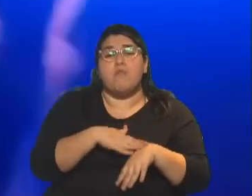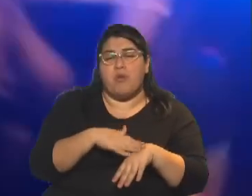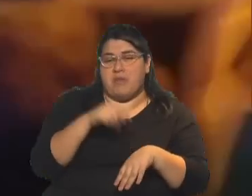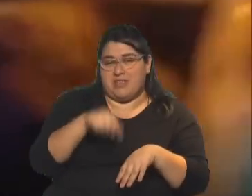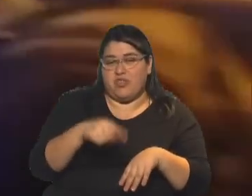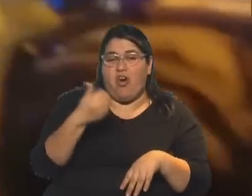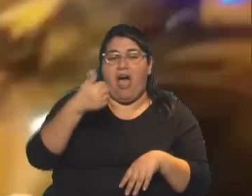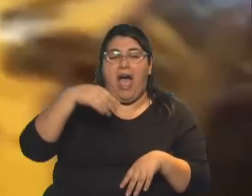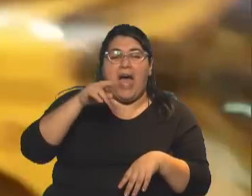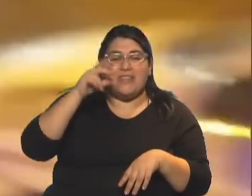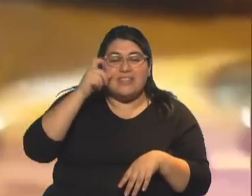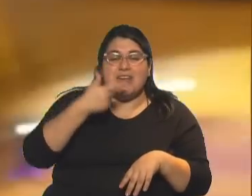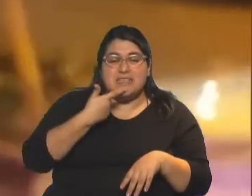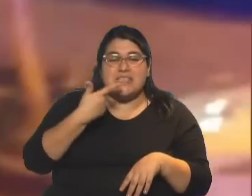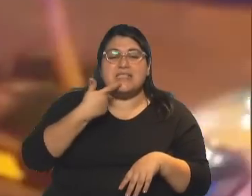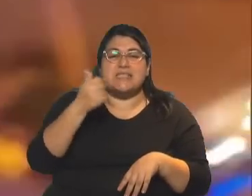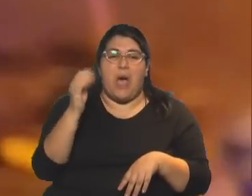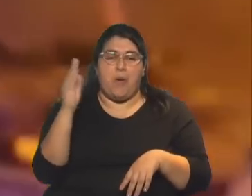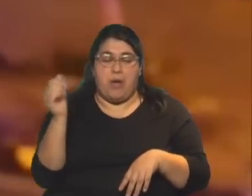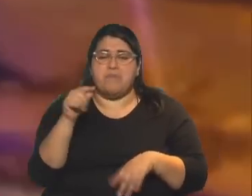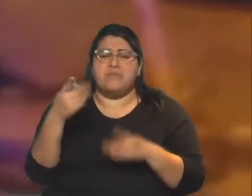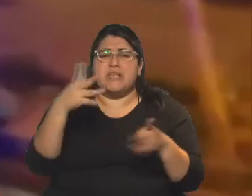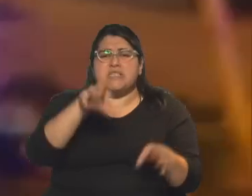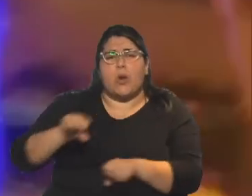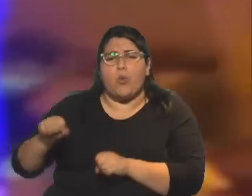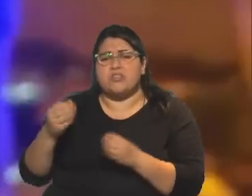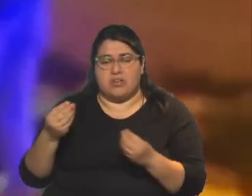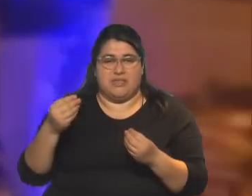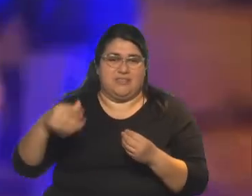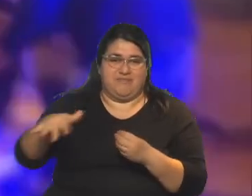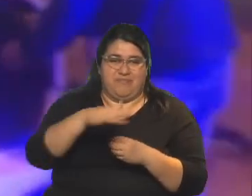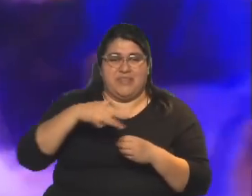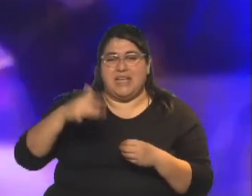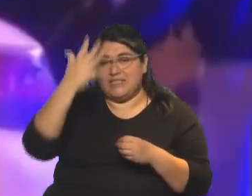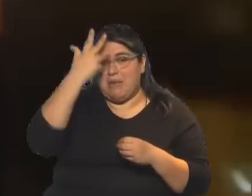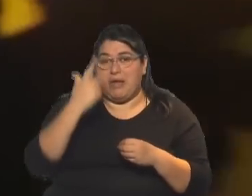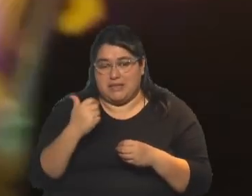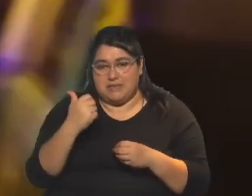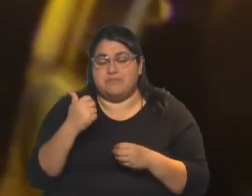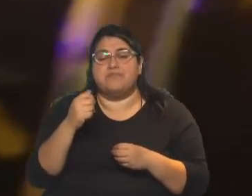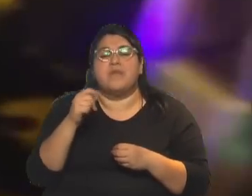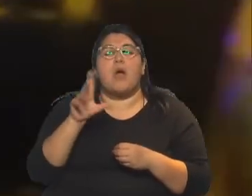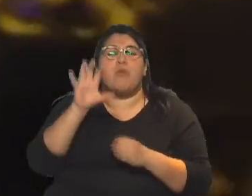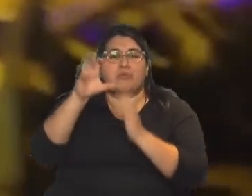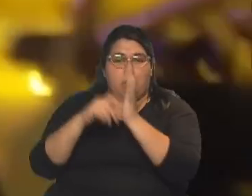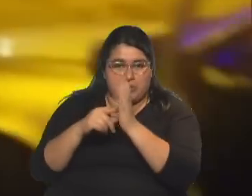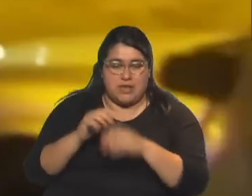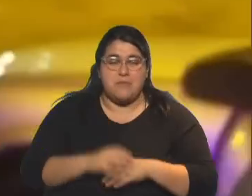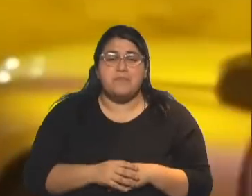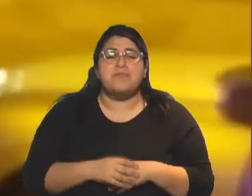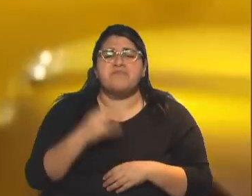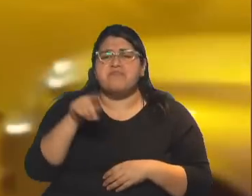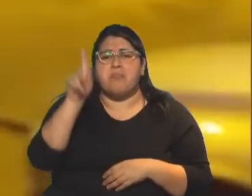andrés a bach montiel y el secuestro en este caso fue en san martín en la provincia de buenos aires pero únicamente porque esta persona se